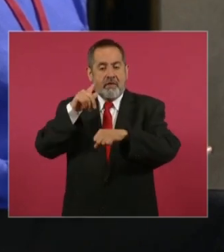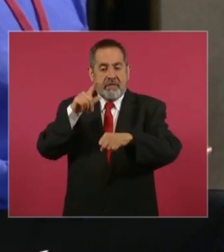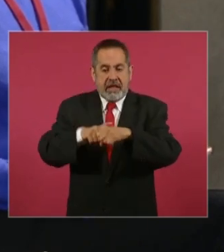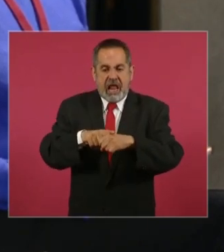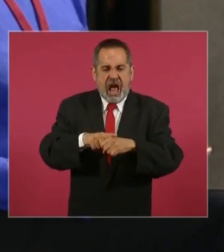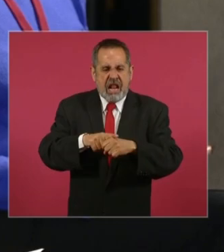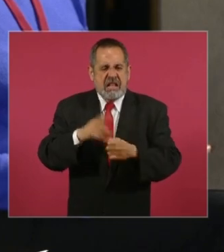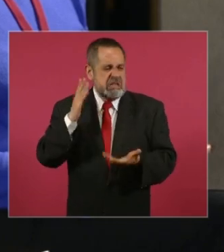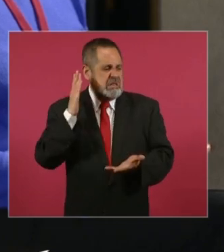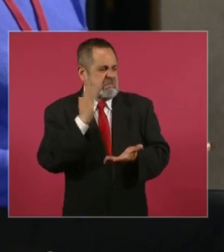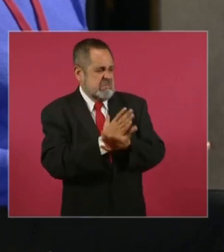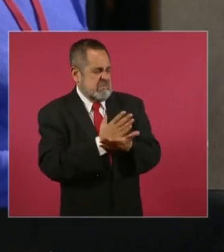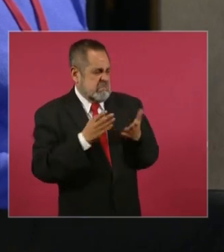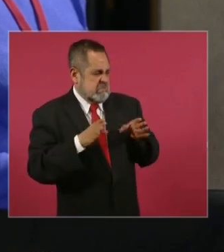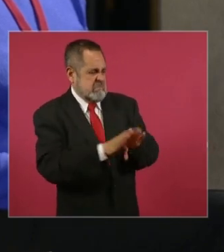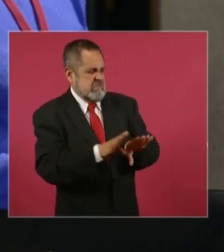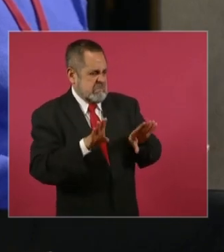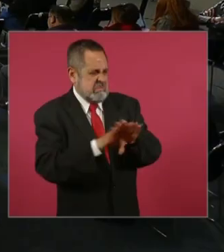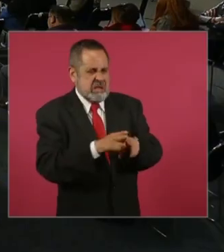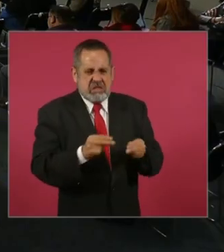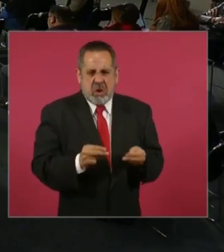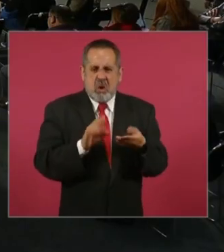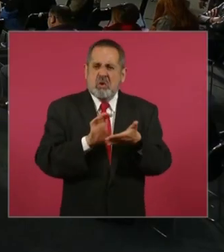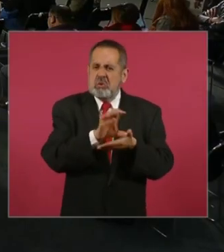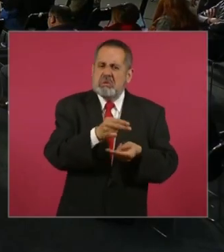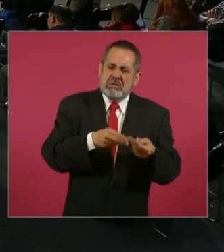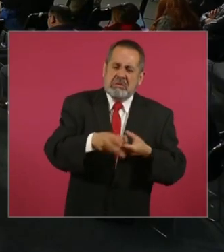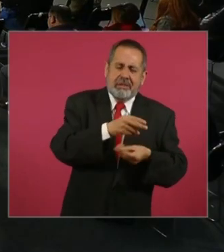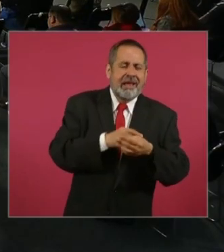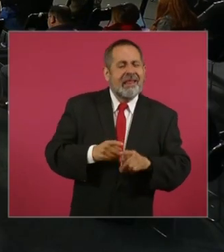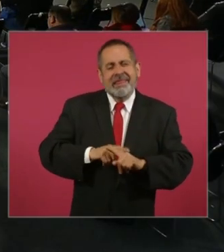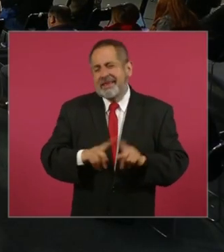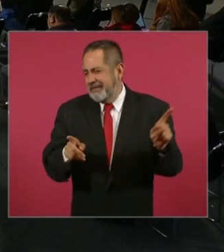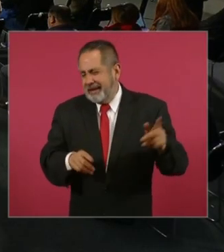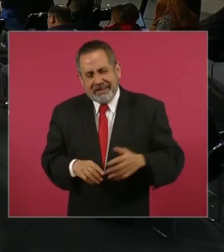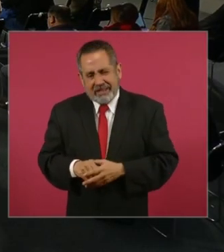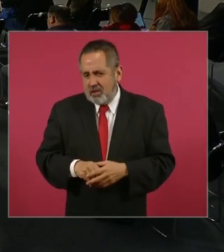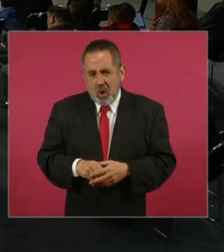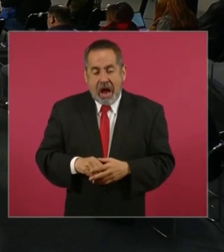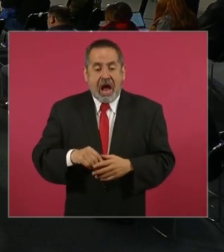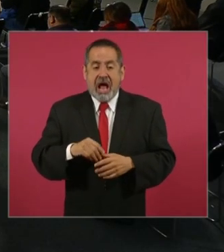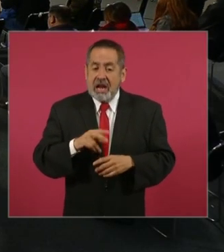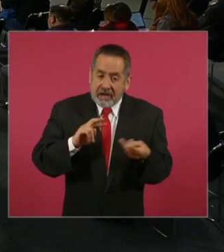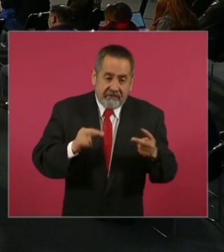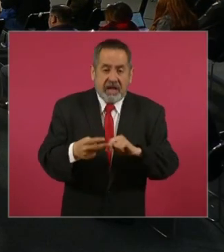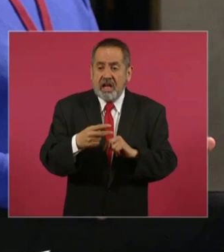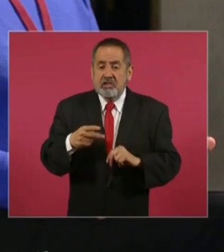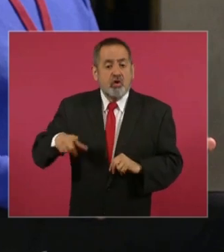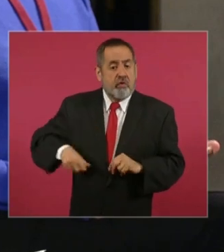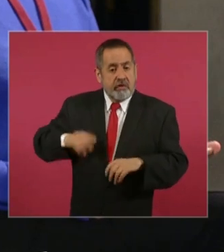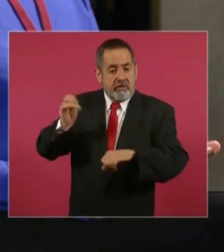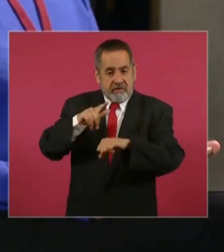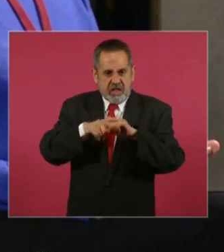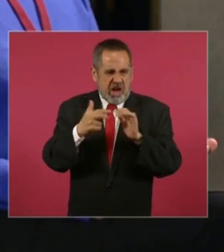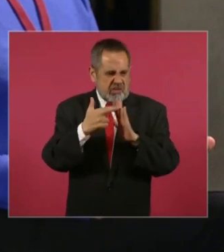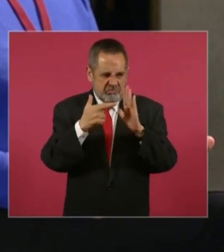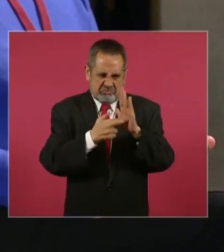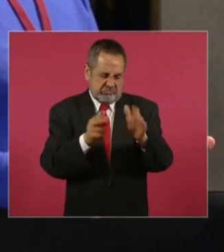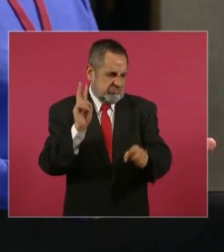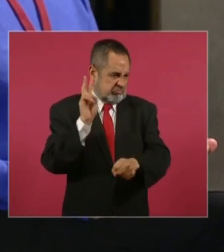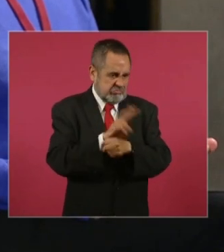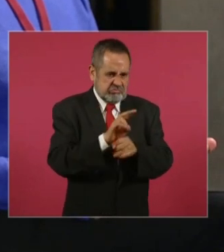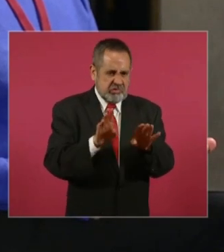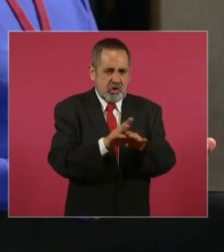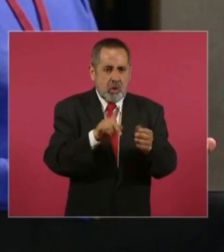está frenando e inhibiendo las inversiones, cuando lo que está haciendo es regulando lo que está pasando ahí, la